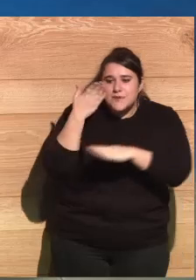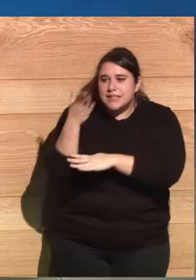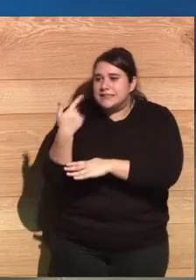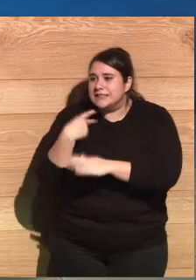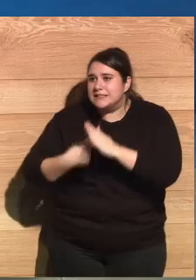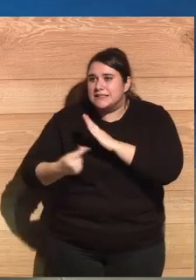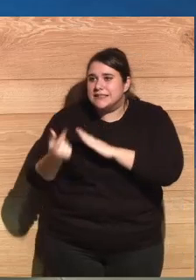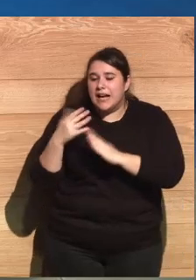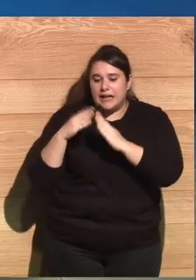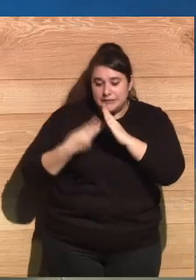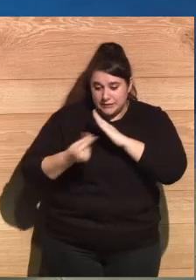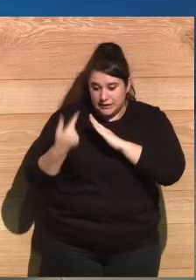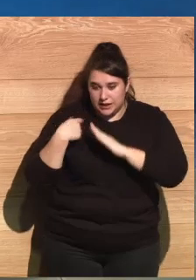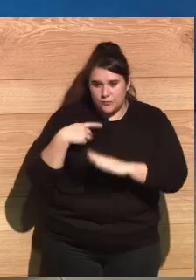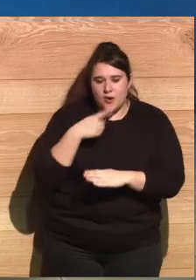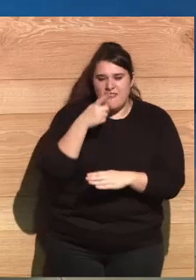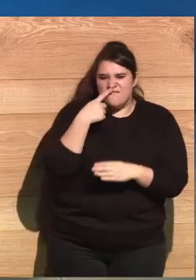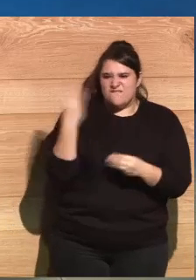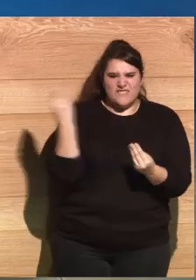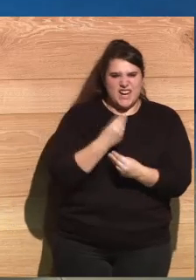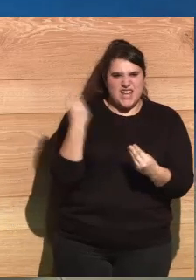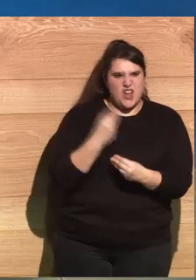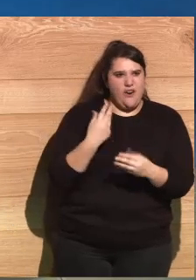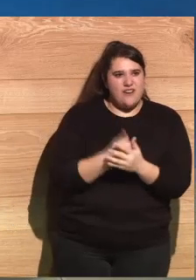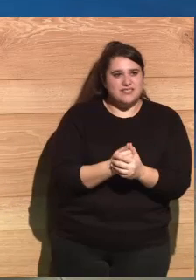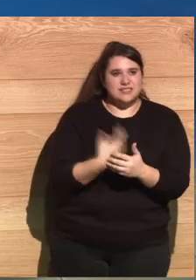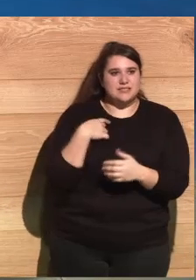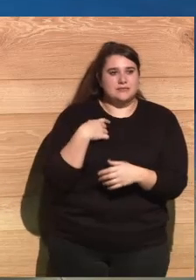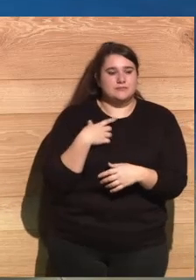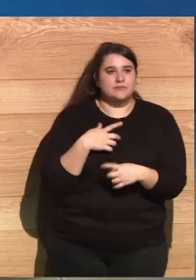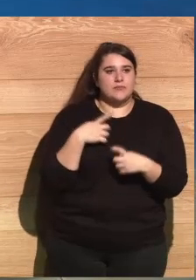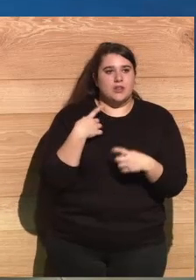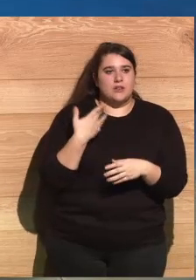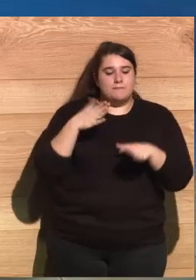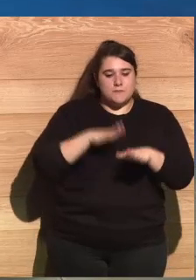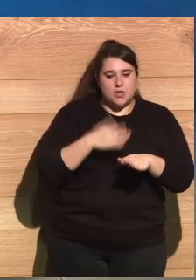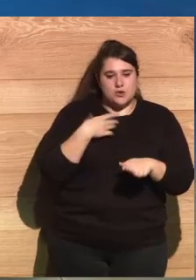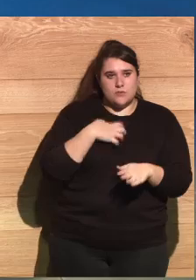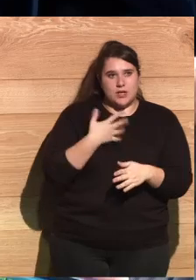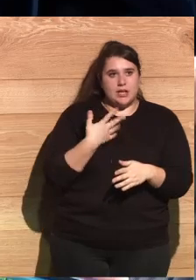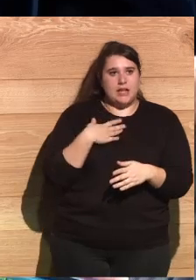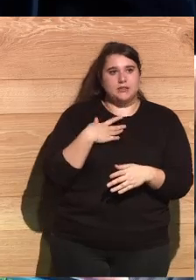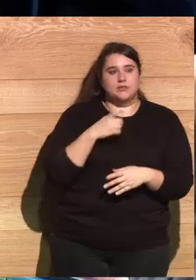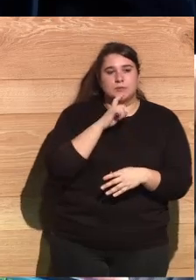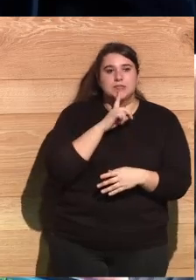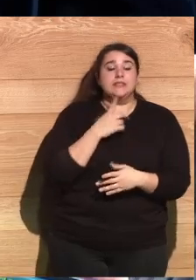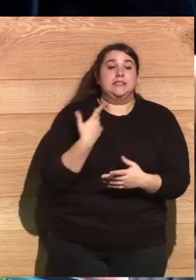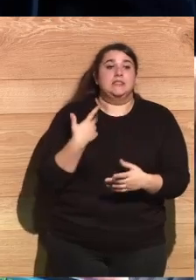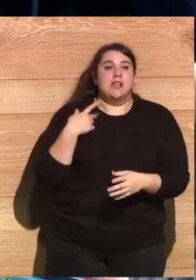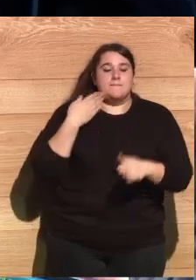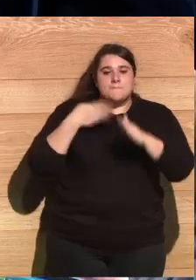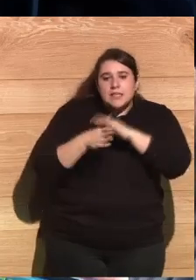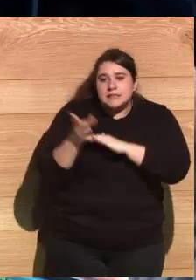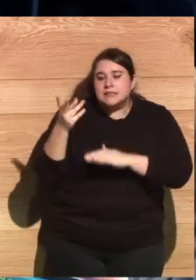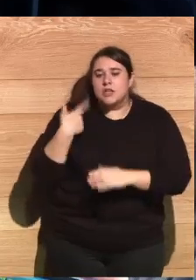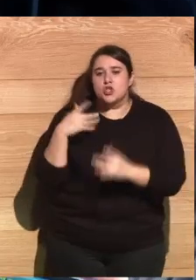se me ha congelado, si hay veces que tengo que hacer esfuerzos para hacer cosas, digo, no me puedo quedar, me va a entrar el síndrome de la cabaña. Tengo que salir, tengo